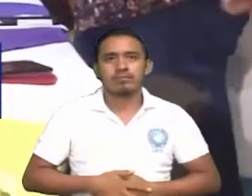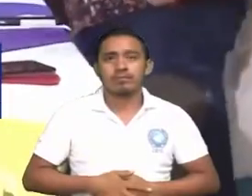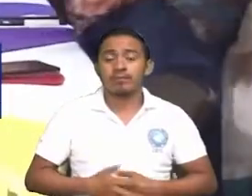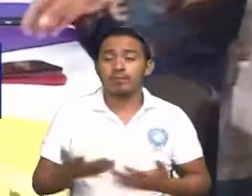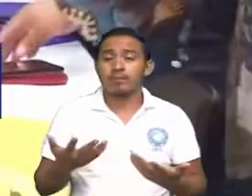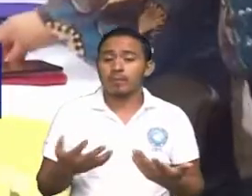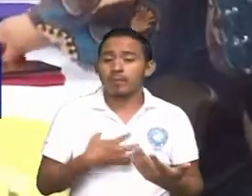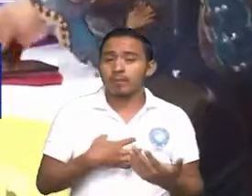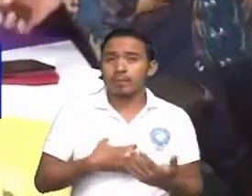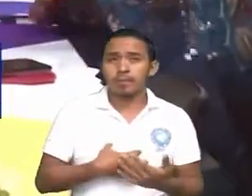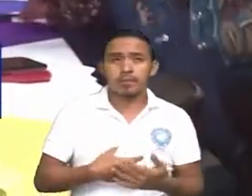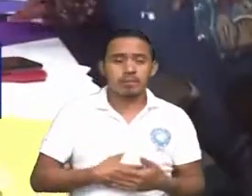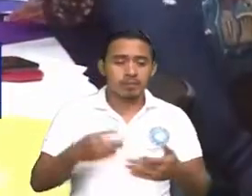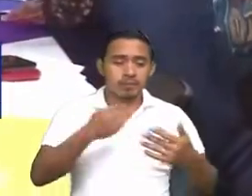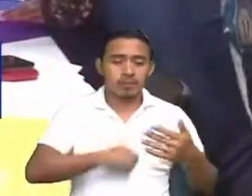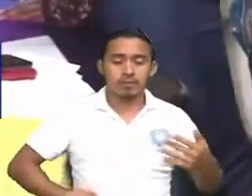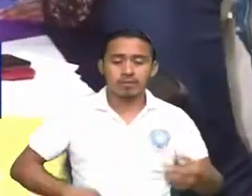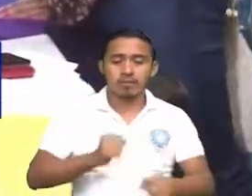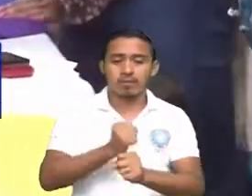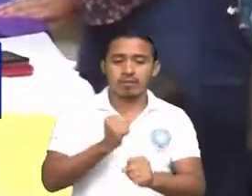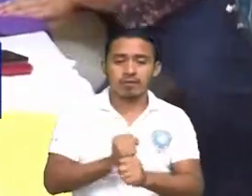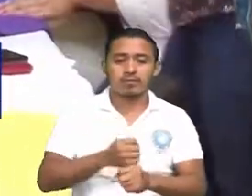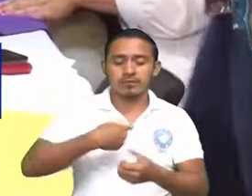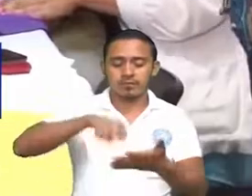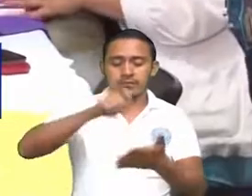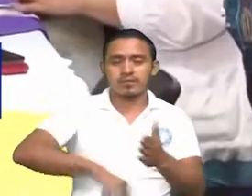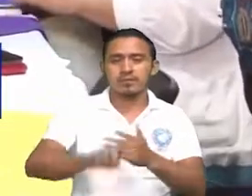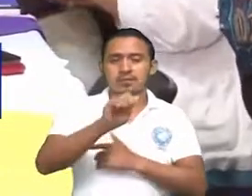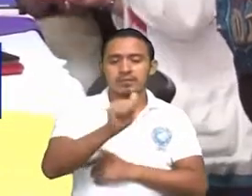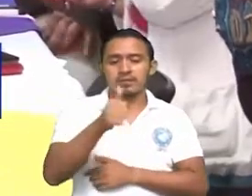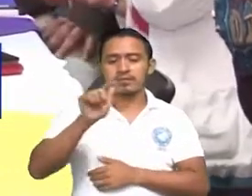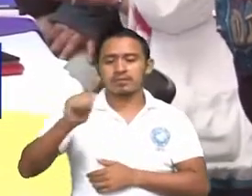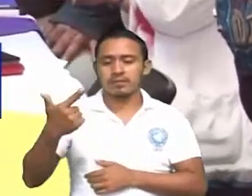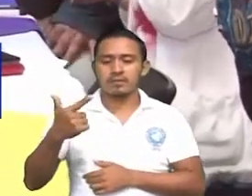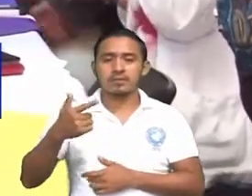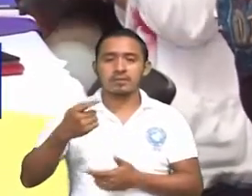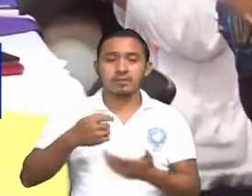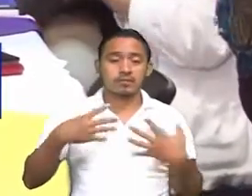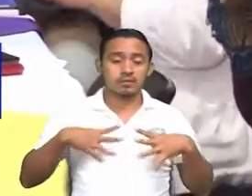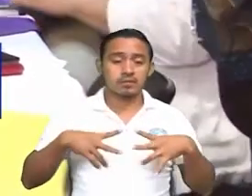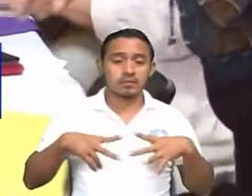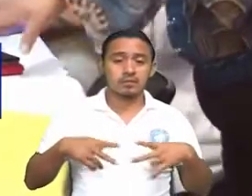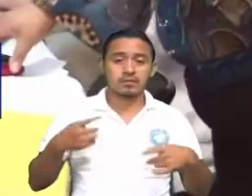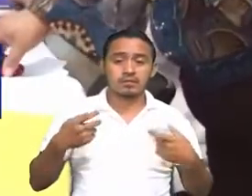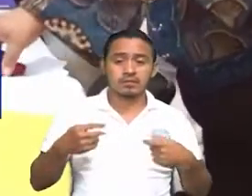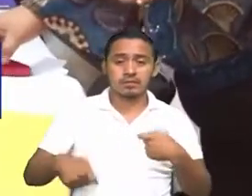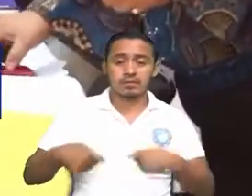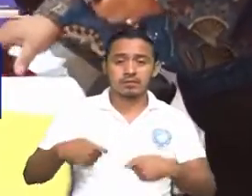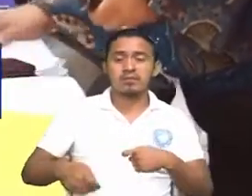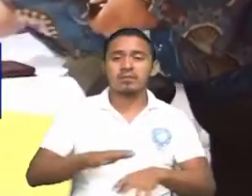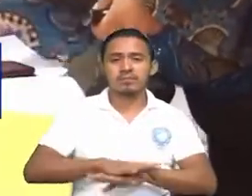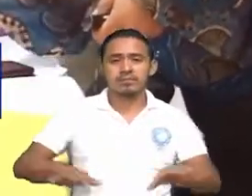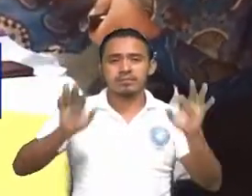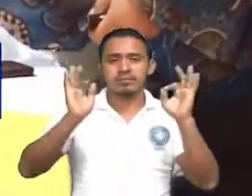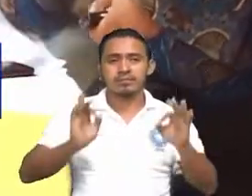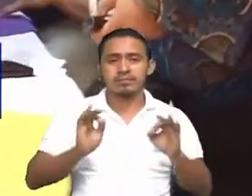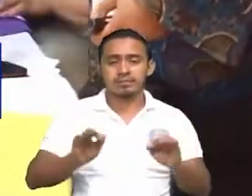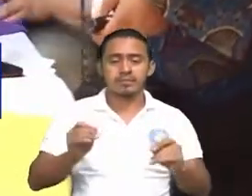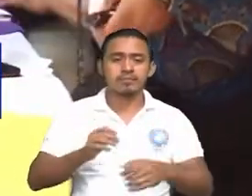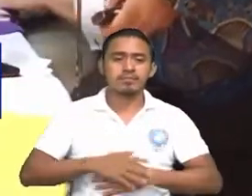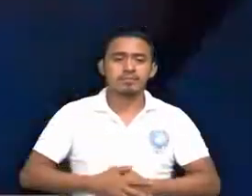Ministerio del Trabajo ratifica que 16 y 17 de septiembre son asuetos con goce de salarios para los